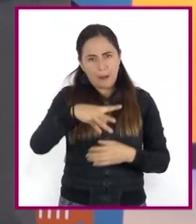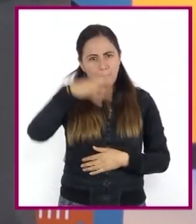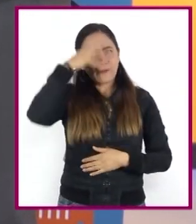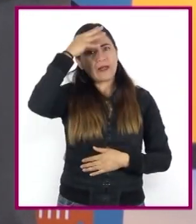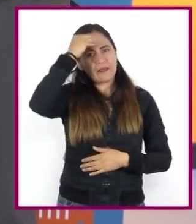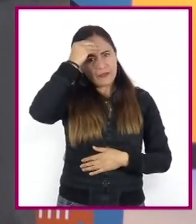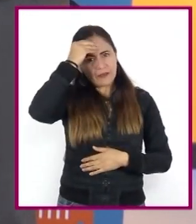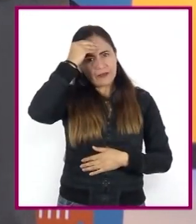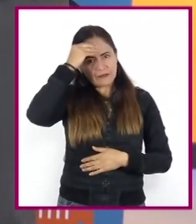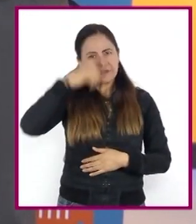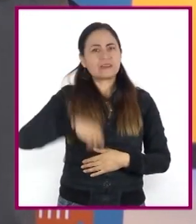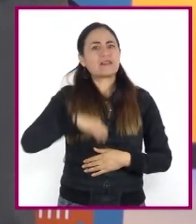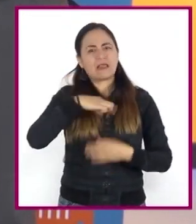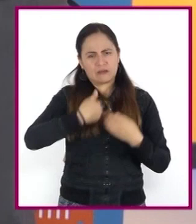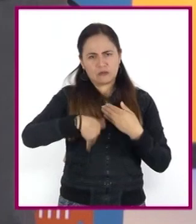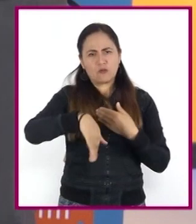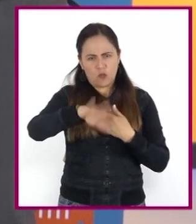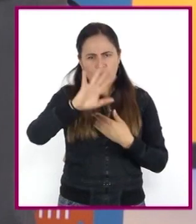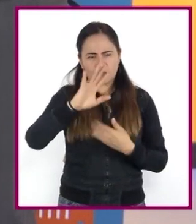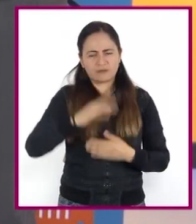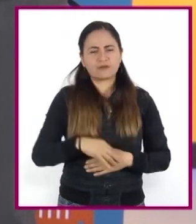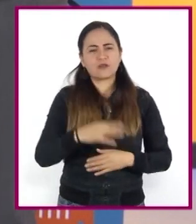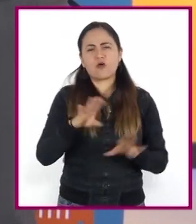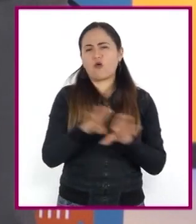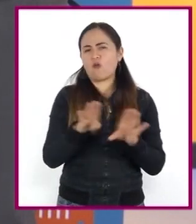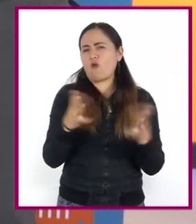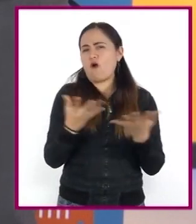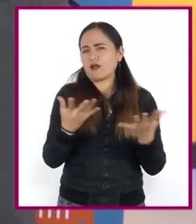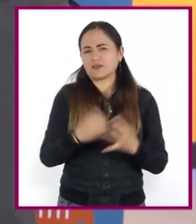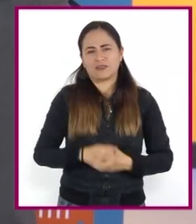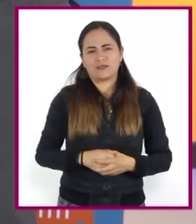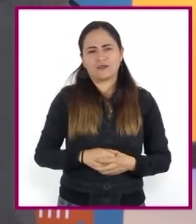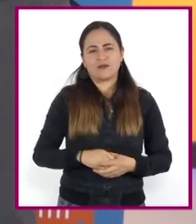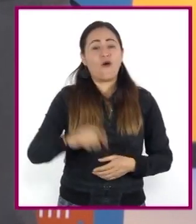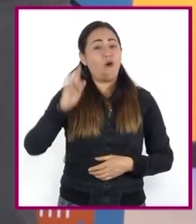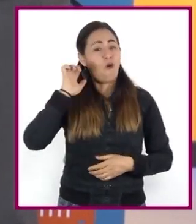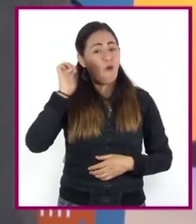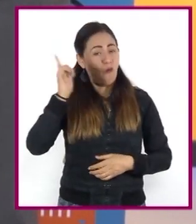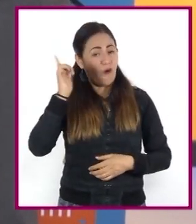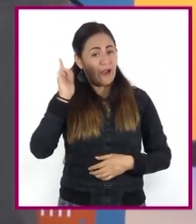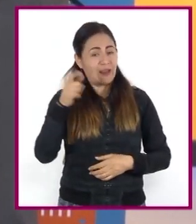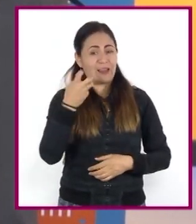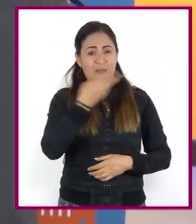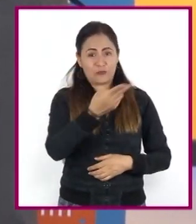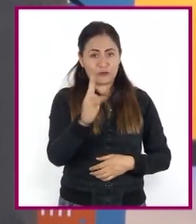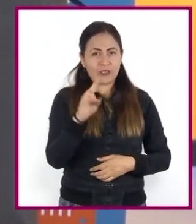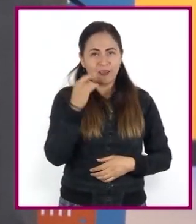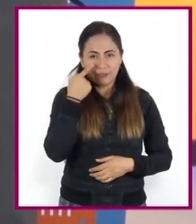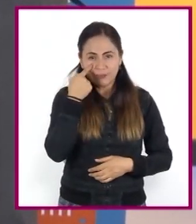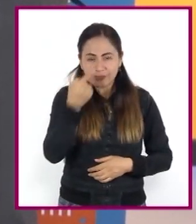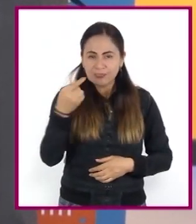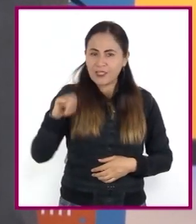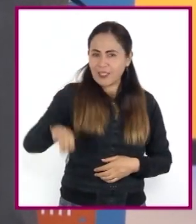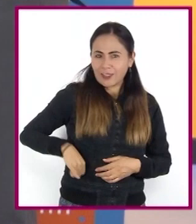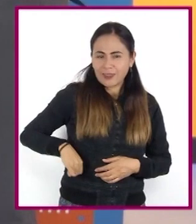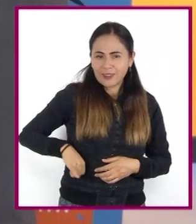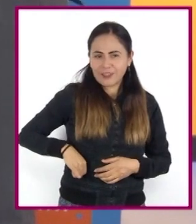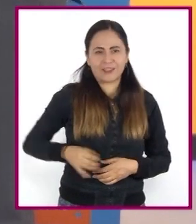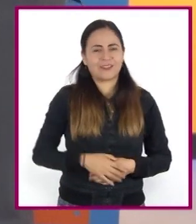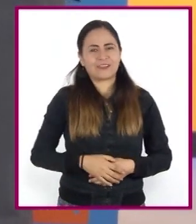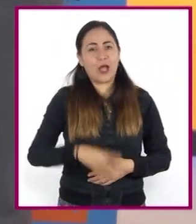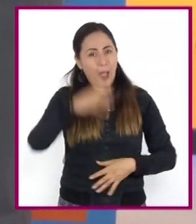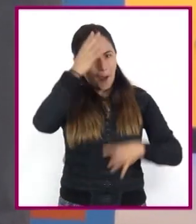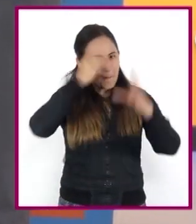a construirlas en lecciones posteriores. Esperamos que la sesión haya sido interesante para ustedes. Aún queda mucho